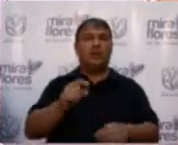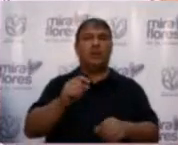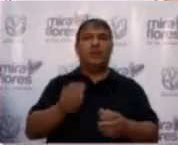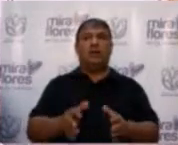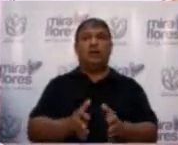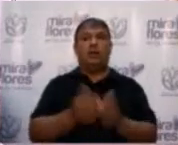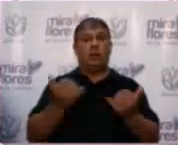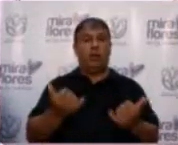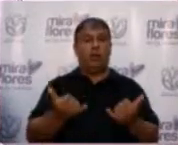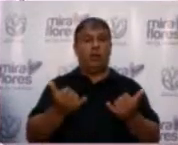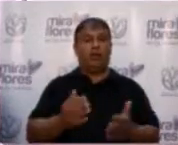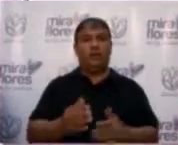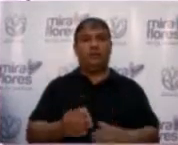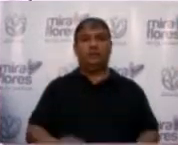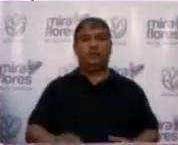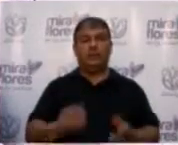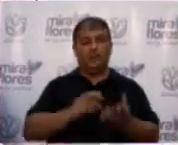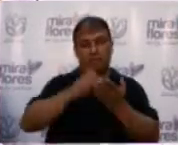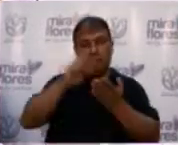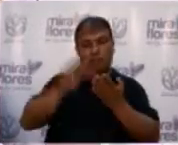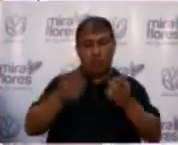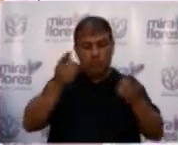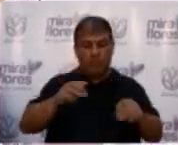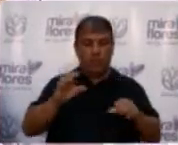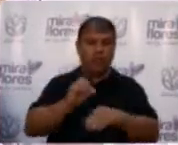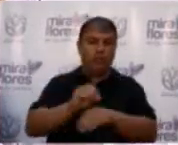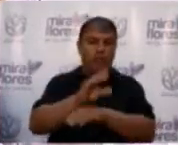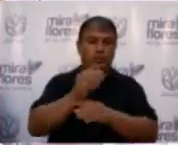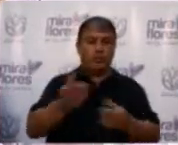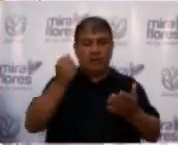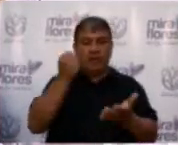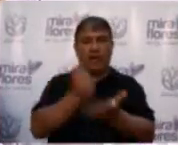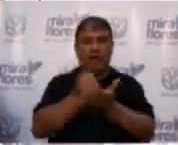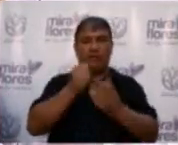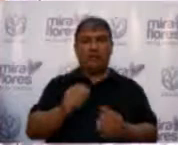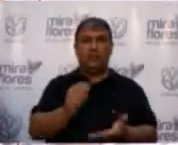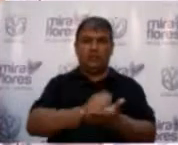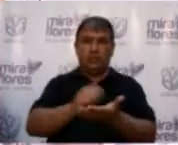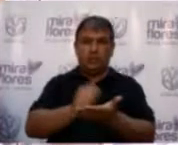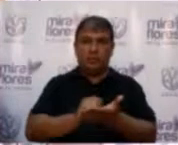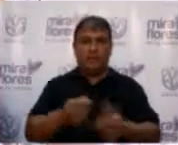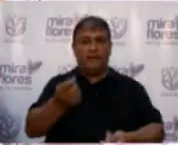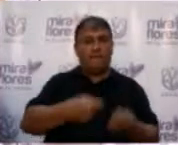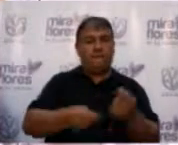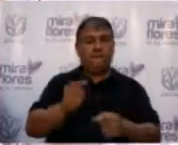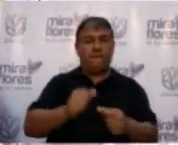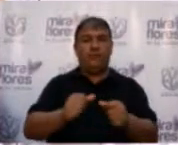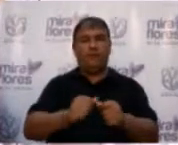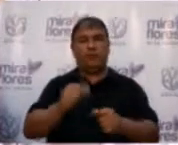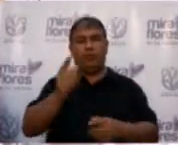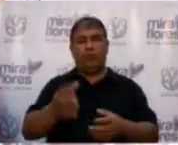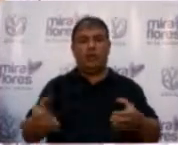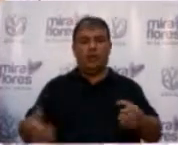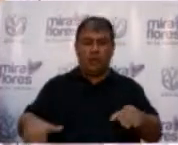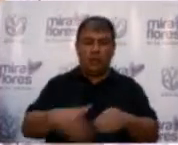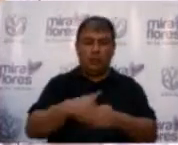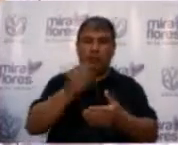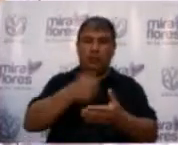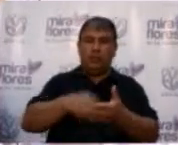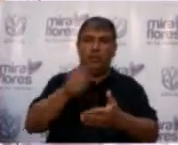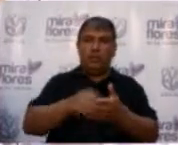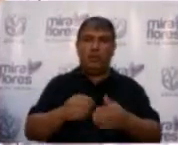día. Proyecto de acuerdo de Consejo que aprueba la suscripción de la adenda número 1 al convenio de